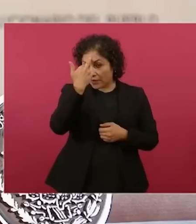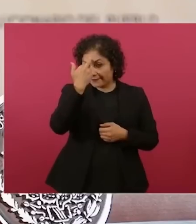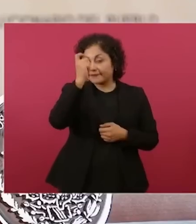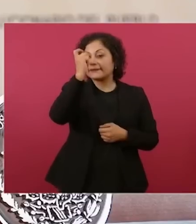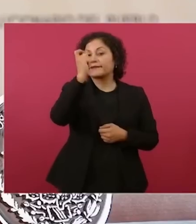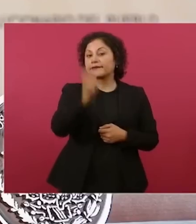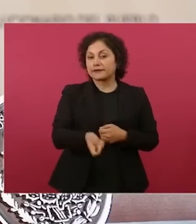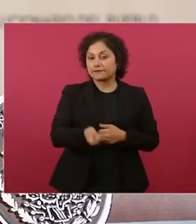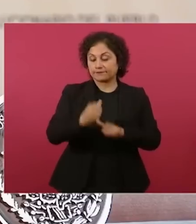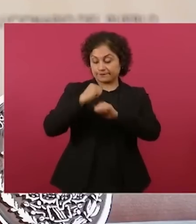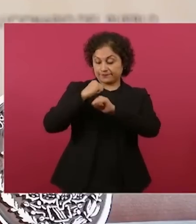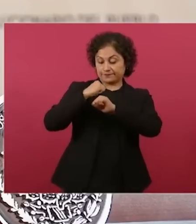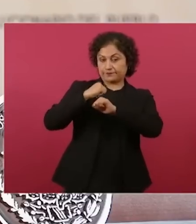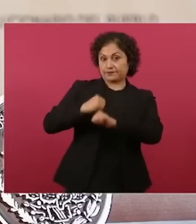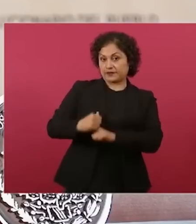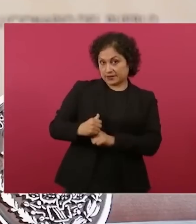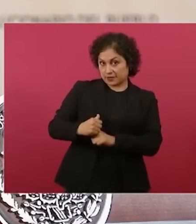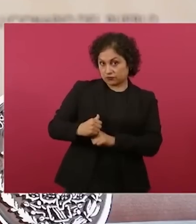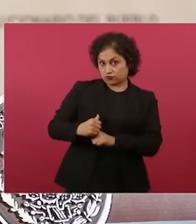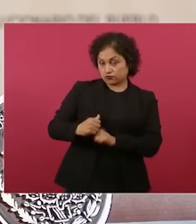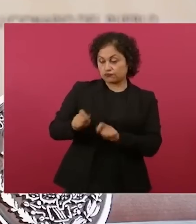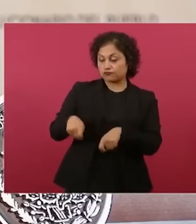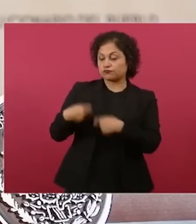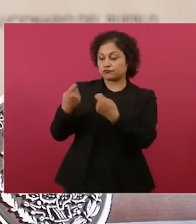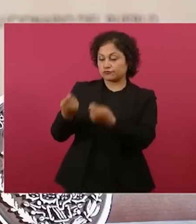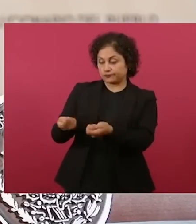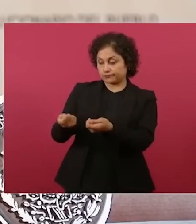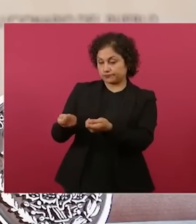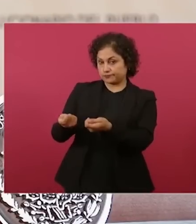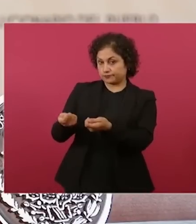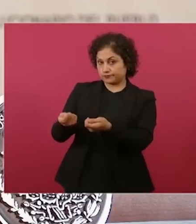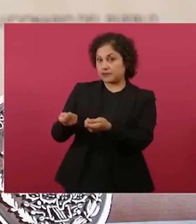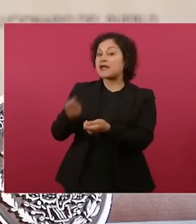cargos y hay encargos.